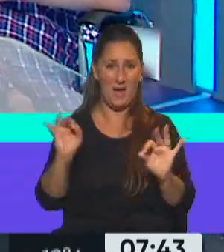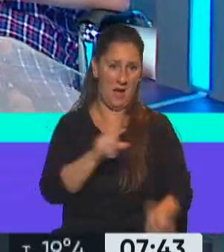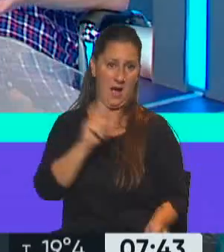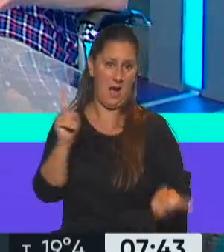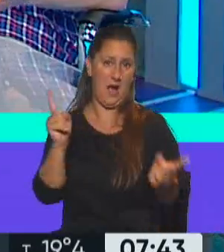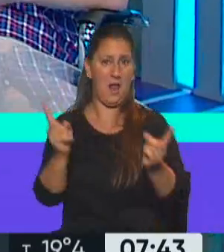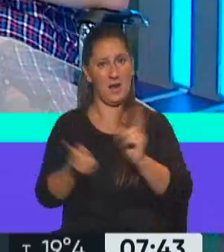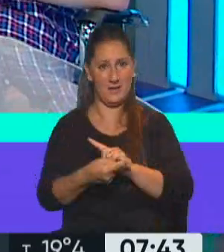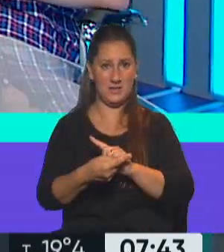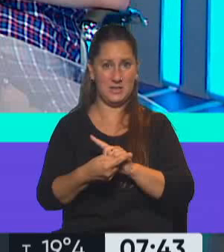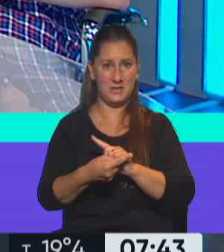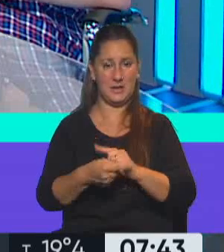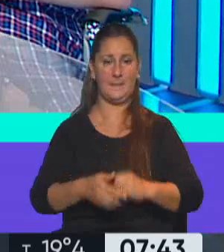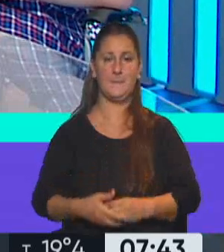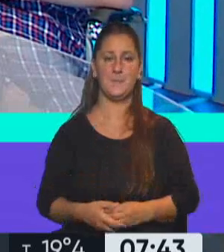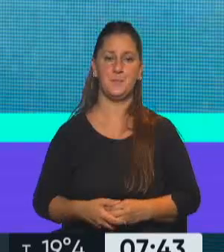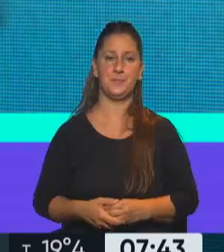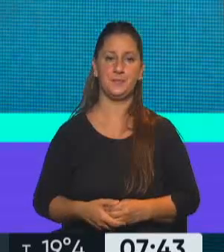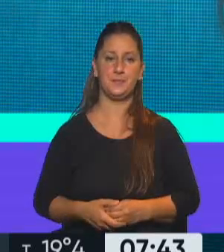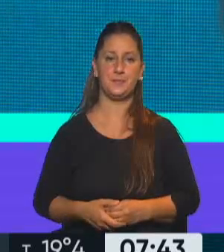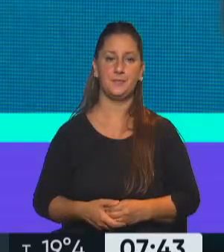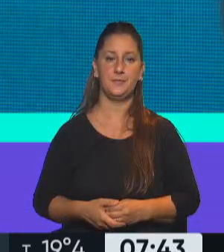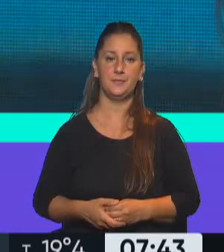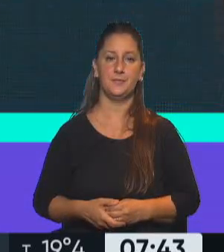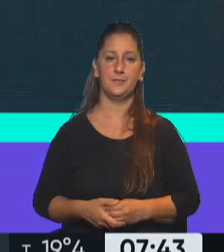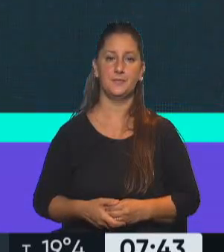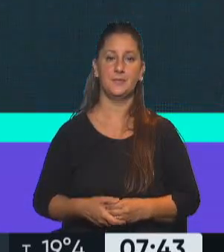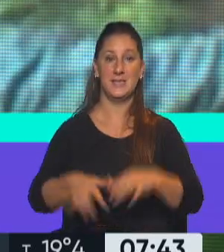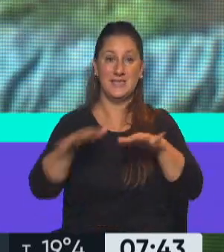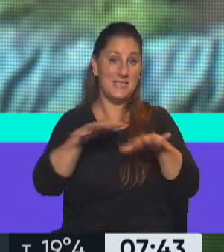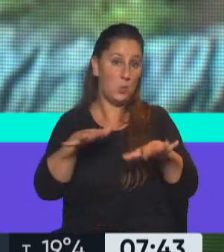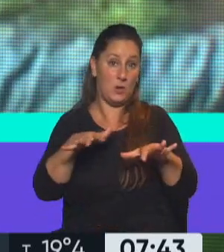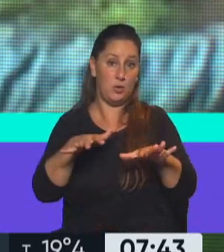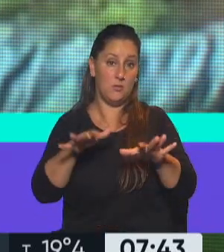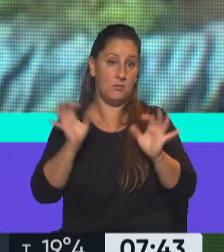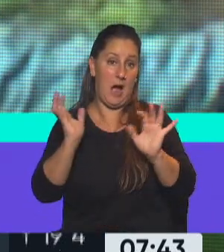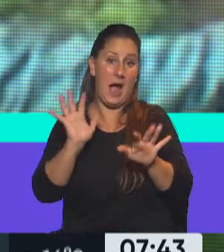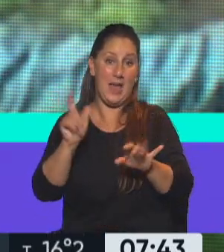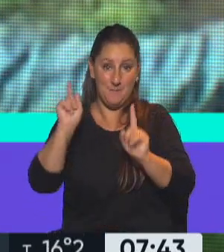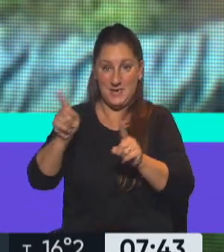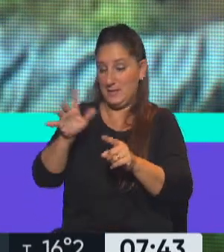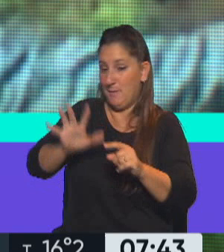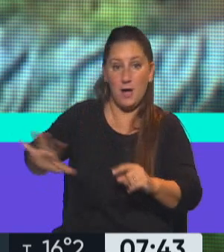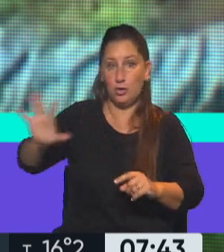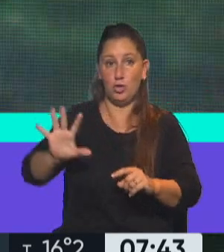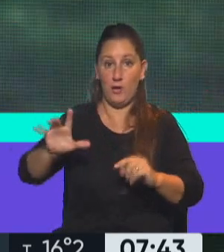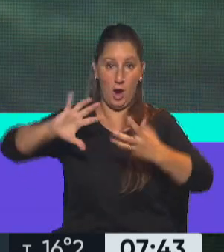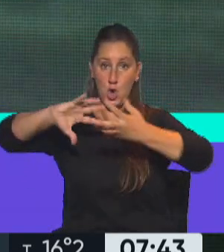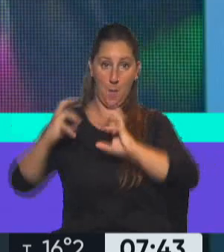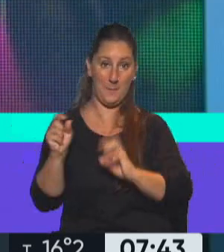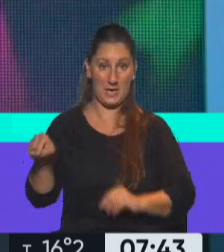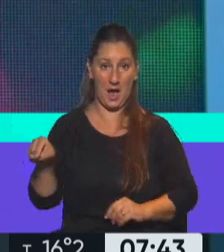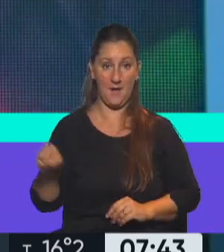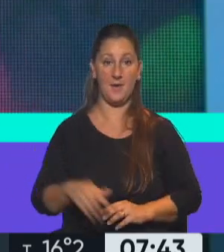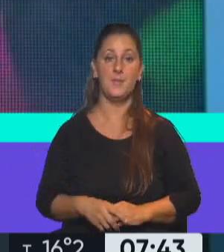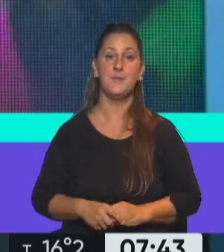¿no? Justamente todo lo contrario. Escaló la situación esta por la que estamos atravesando y la que está atravesando esa zona particularmente Ucrania, ¿no?